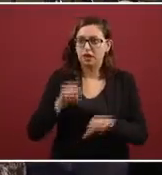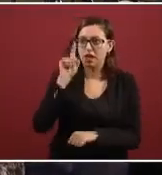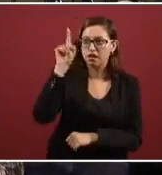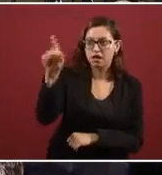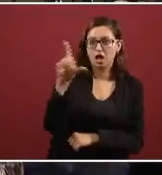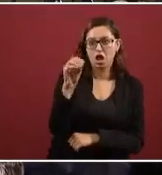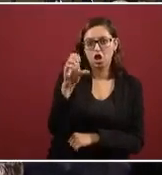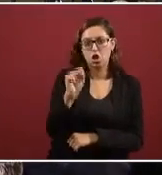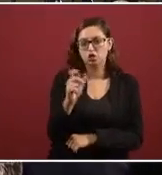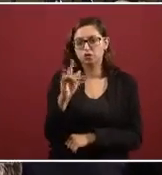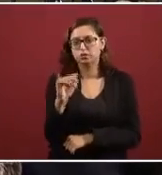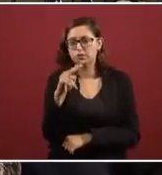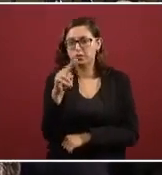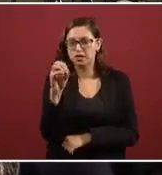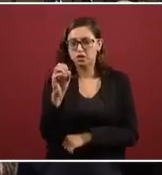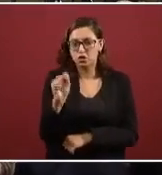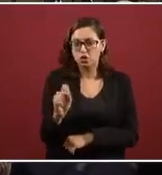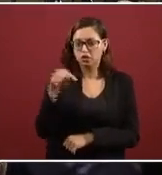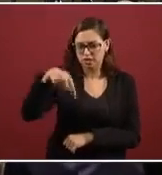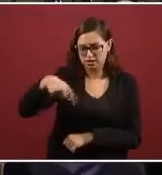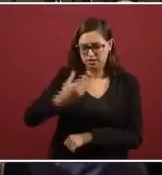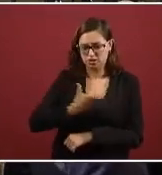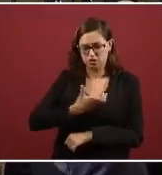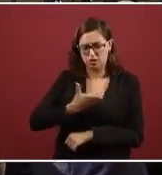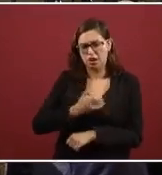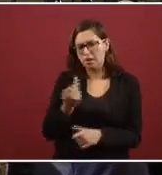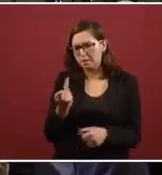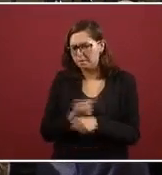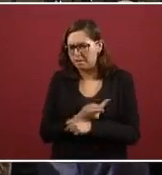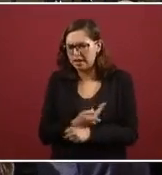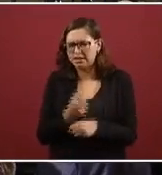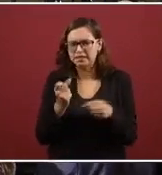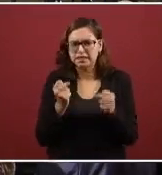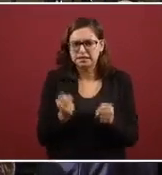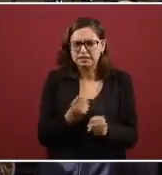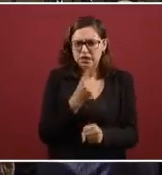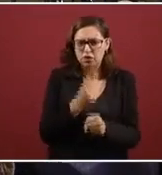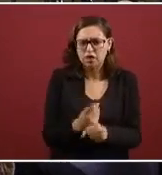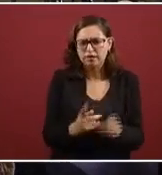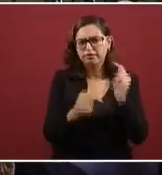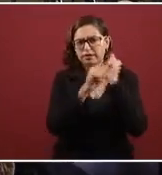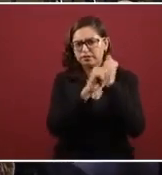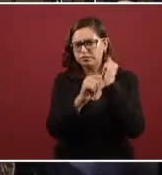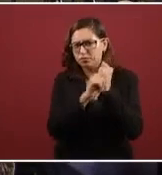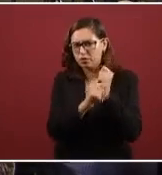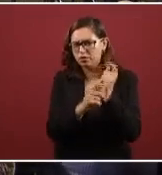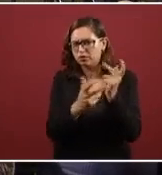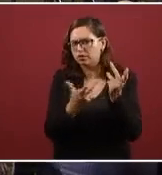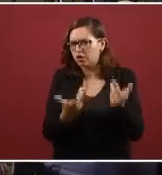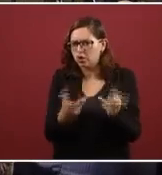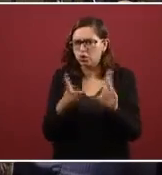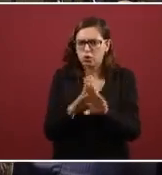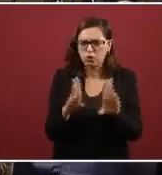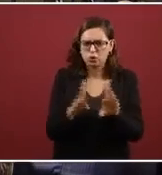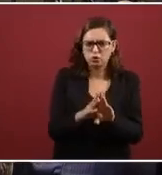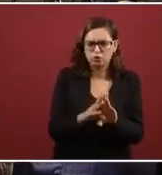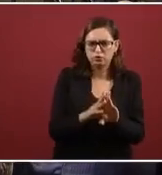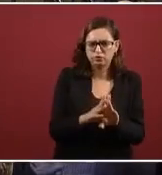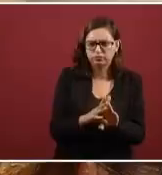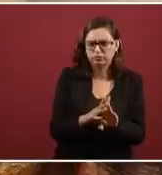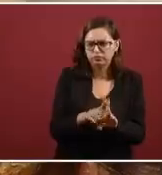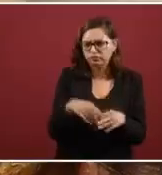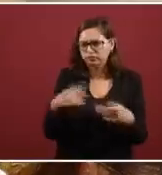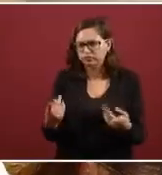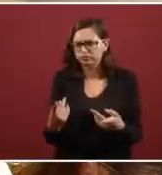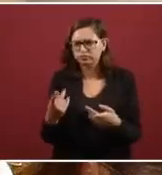centro de la capital de la República, ¿qué va a suceder, por ejemplo, con seguridad, con transportación? Porque entendemos que si después del grito viene en concierto,